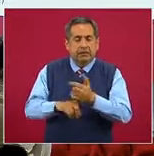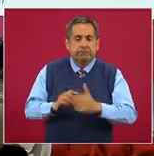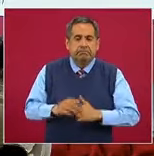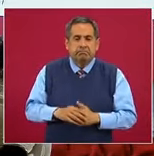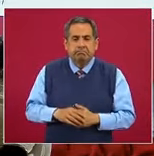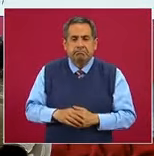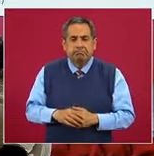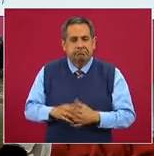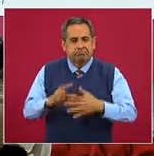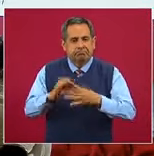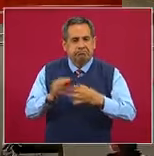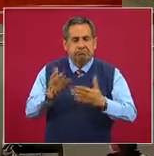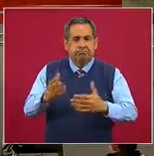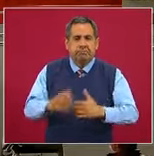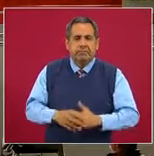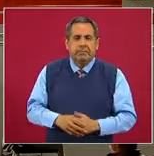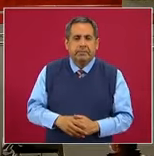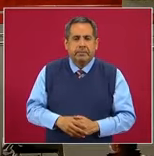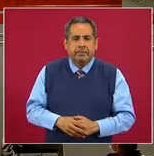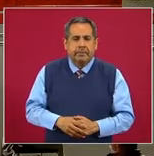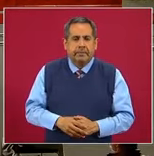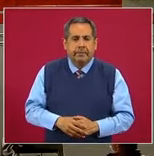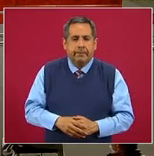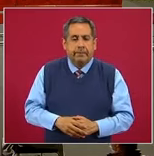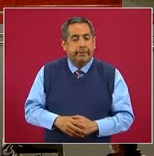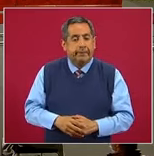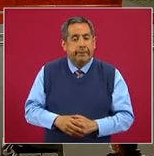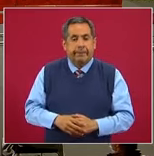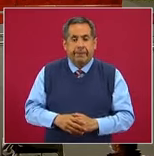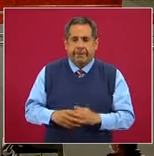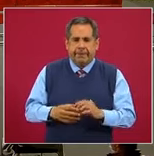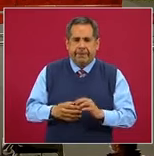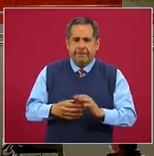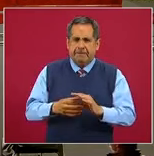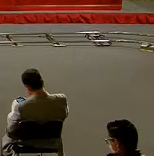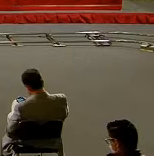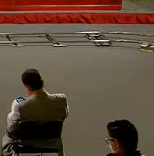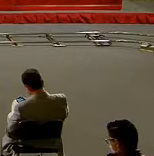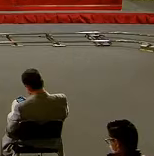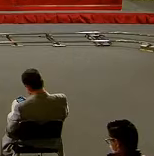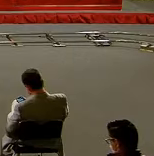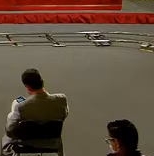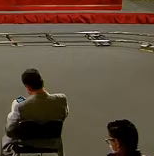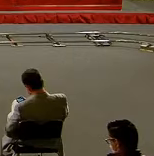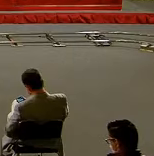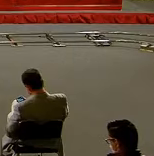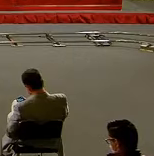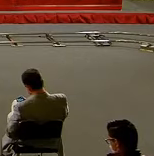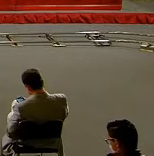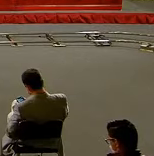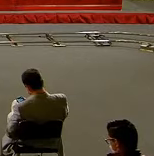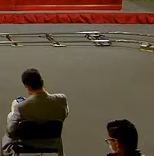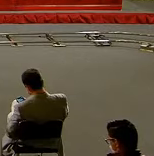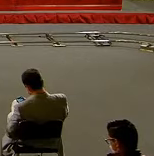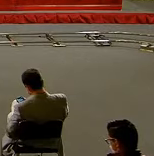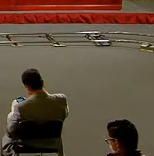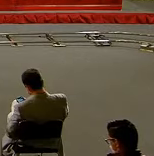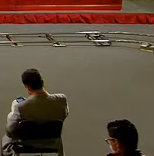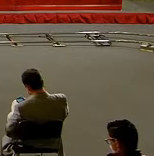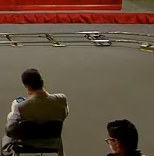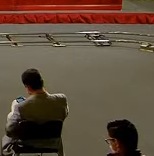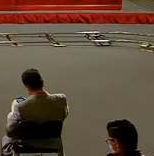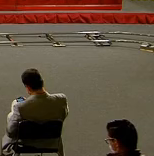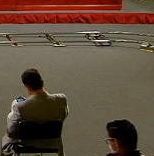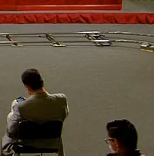estos clados. Quisiera comentarles, ya para concluir, que estamos trabajando fuertemente con